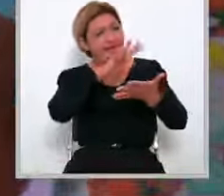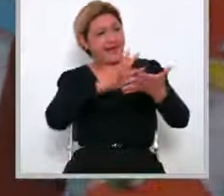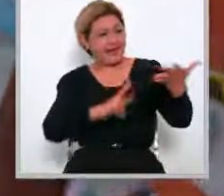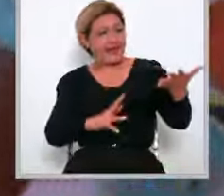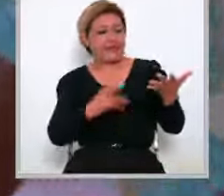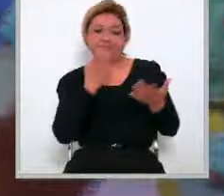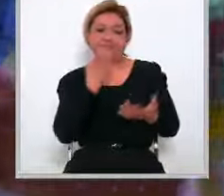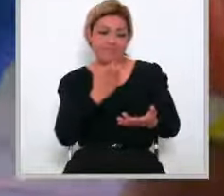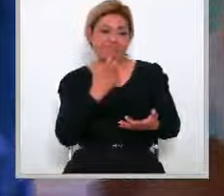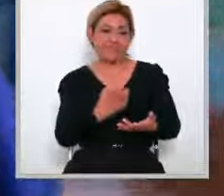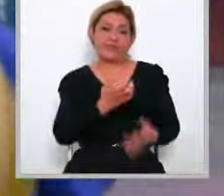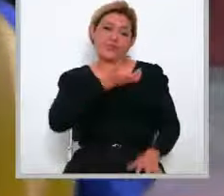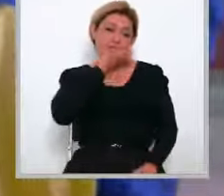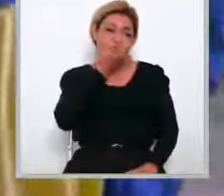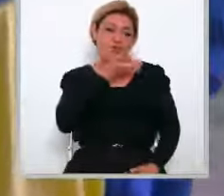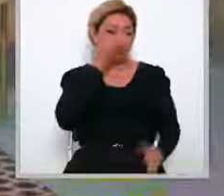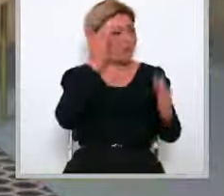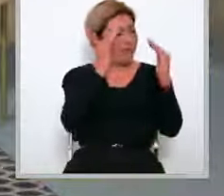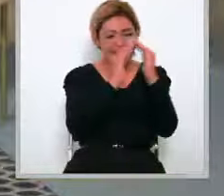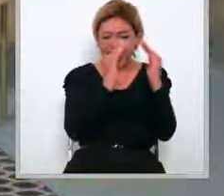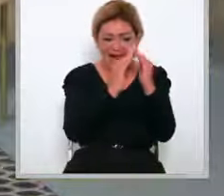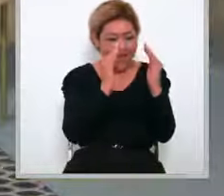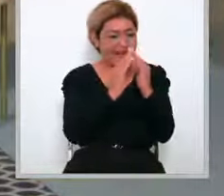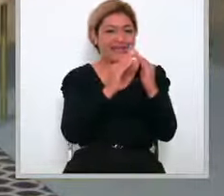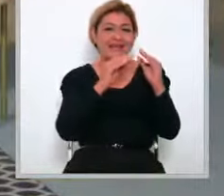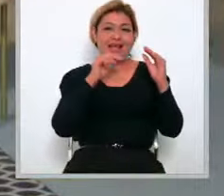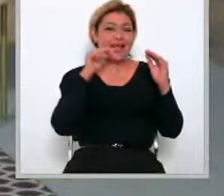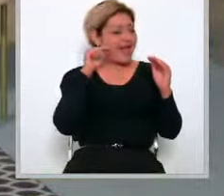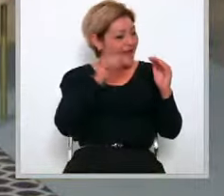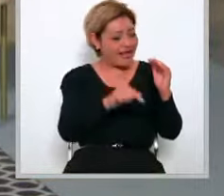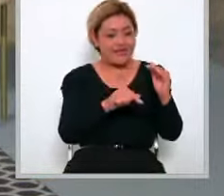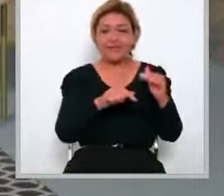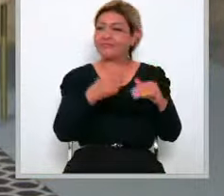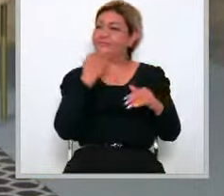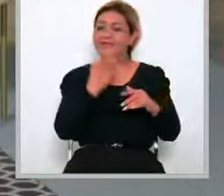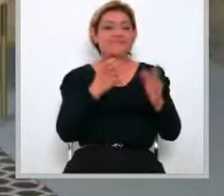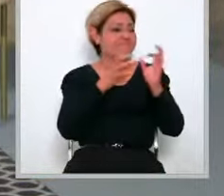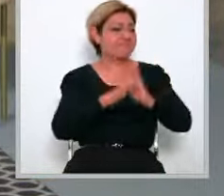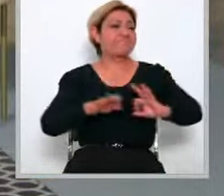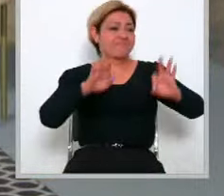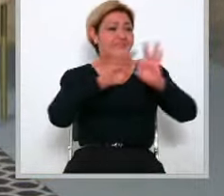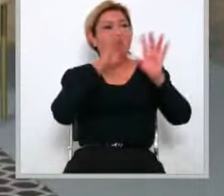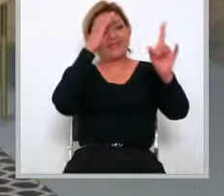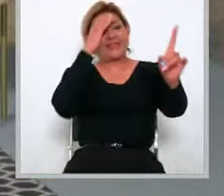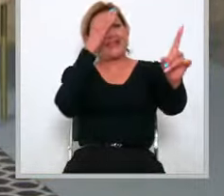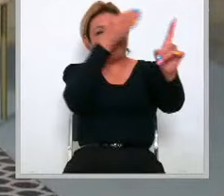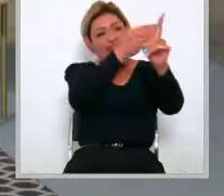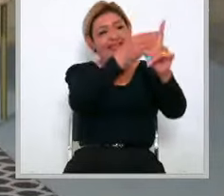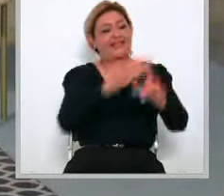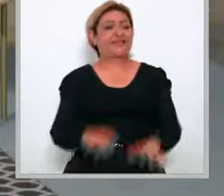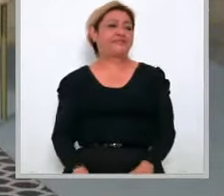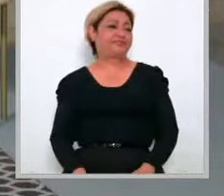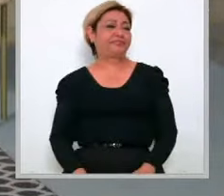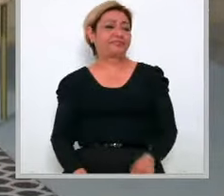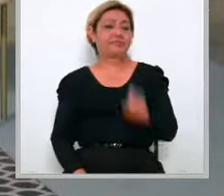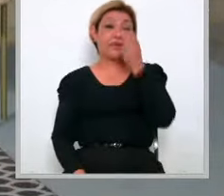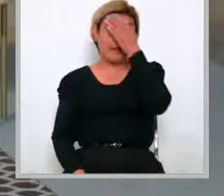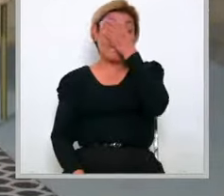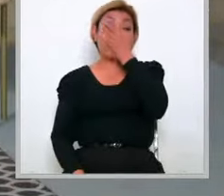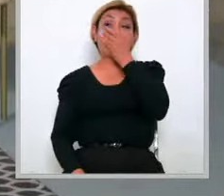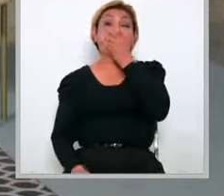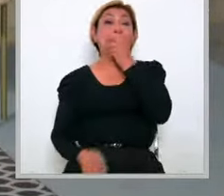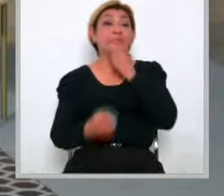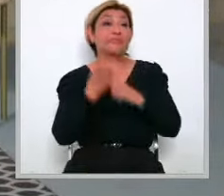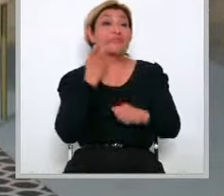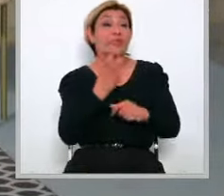y adolescentes, pero que obviamente se replique a toda la familia entera, a las personas que nos están viendo, porque debo decirles realmente que esto es